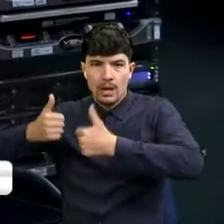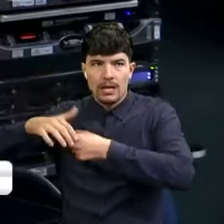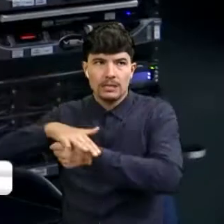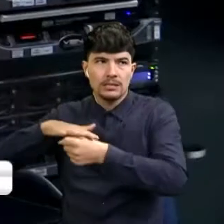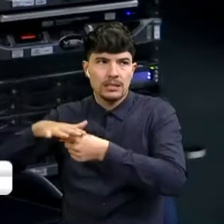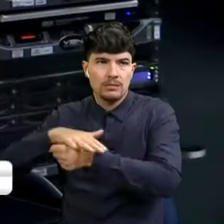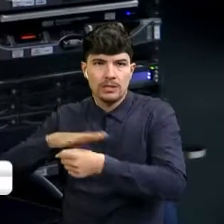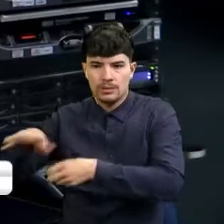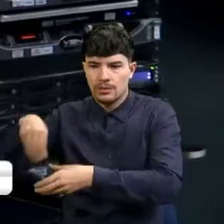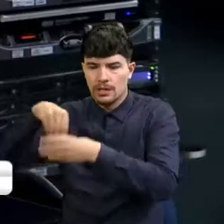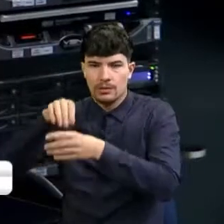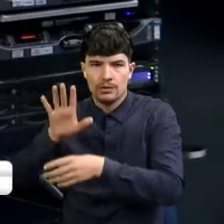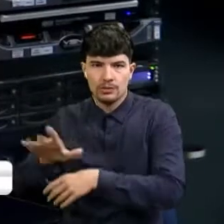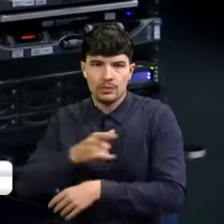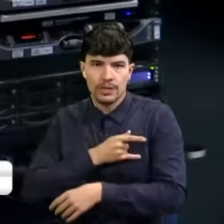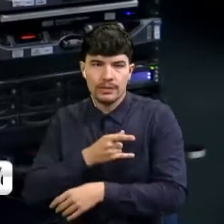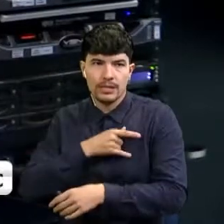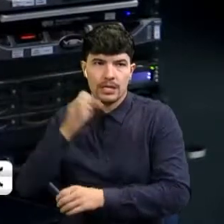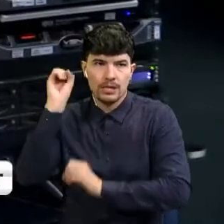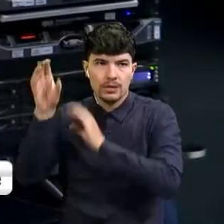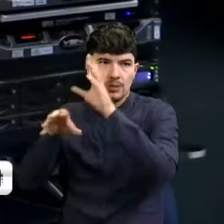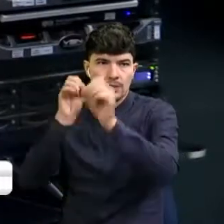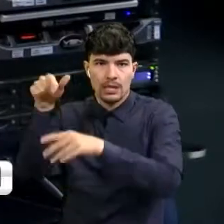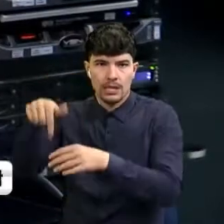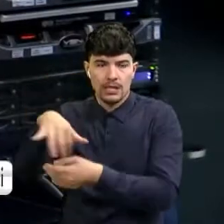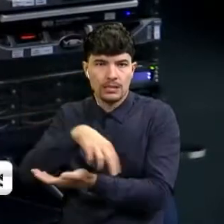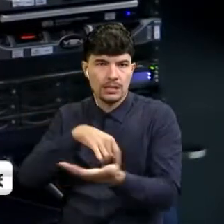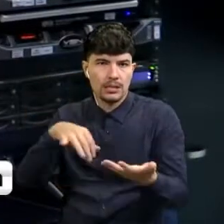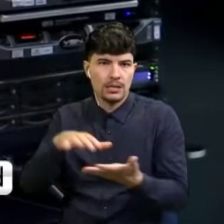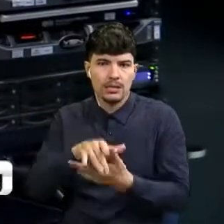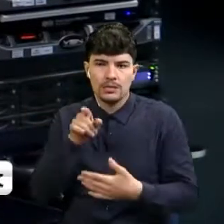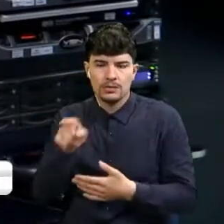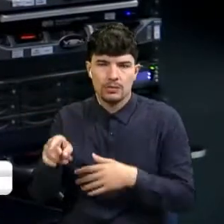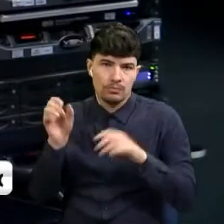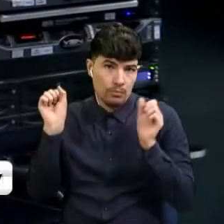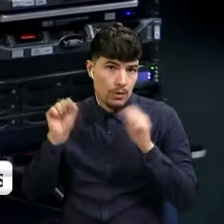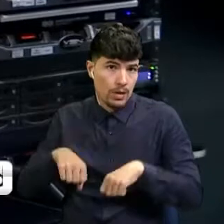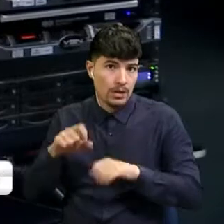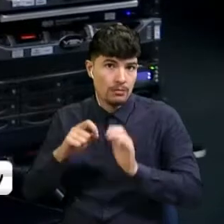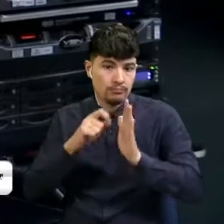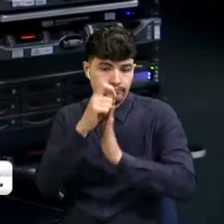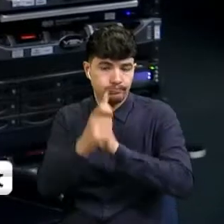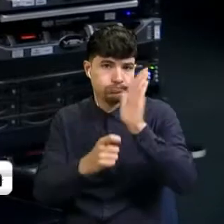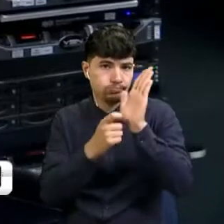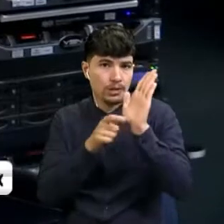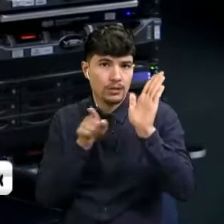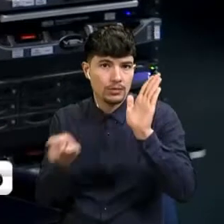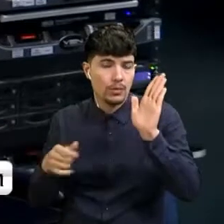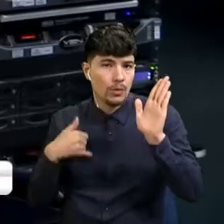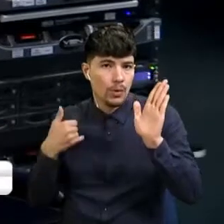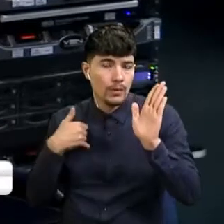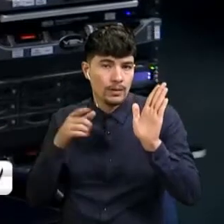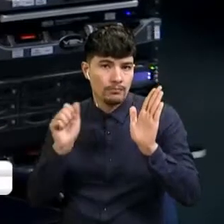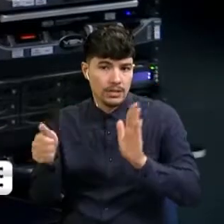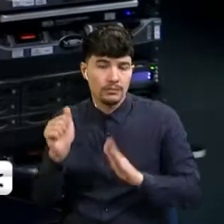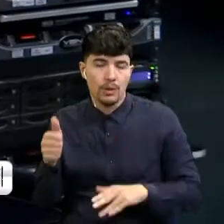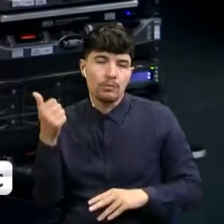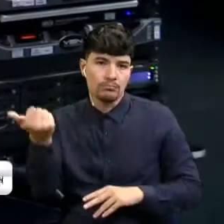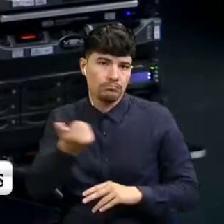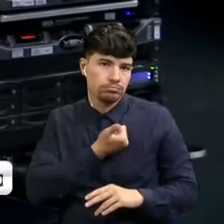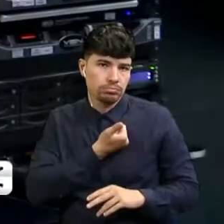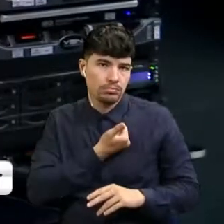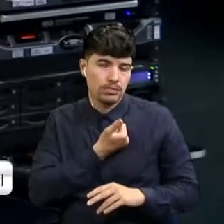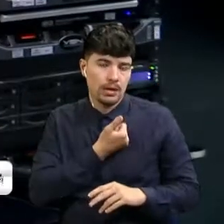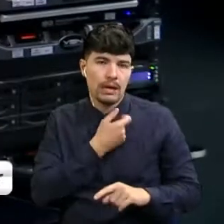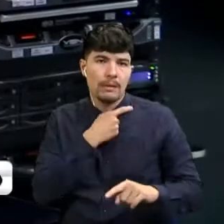que se presentó al interior de la Universidad Industrial de Santander, donde puede cobrar validez la hipótesis de que el joven haya atentado contra su vida.